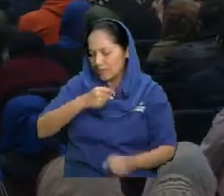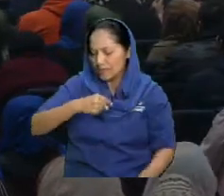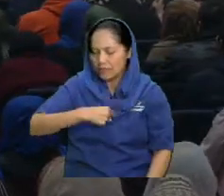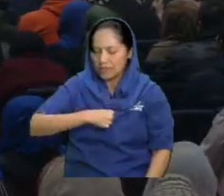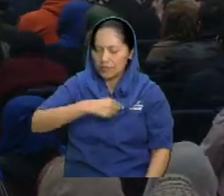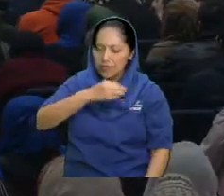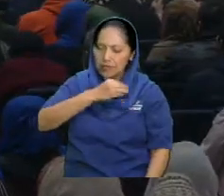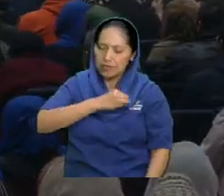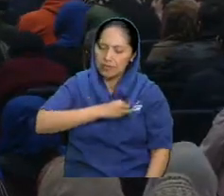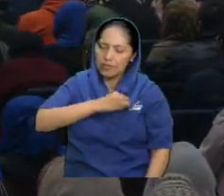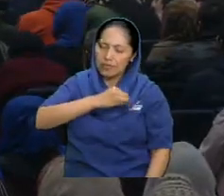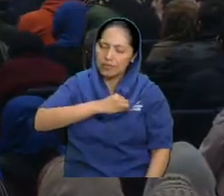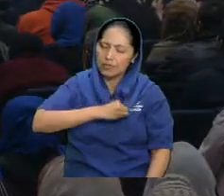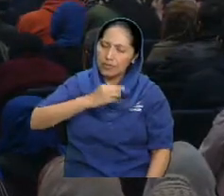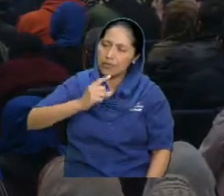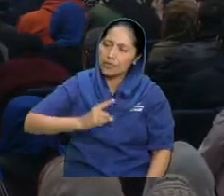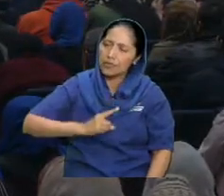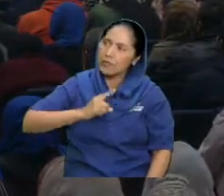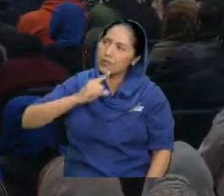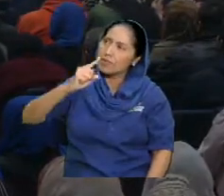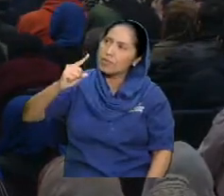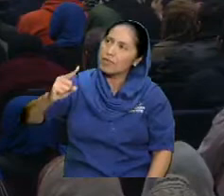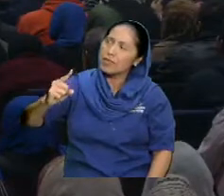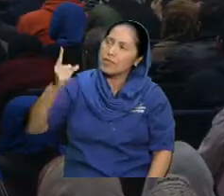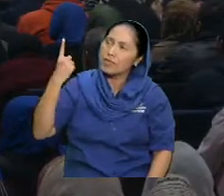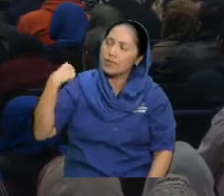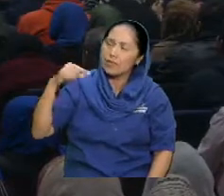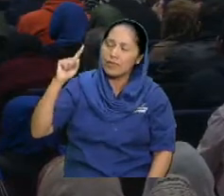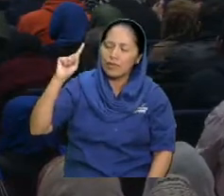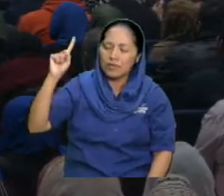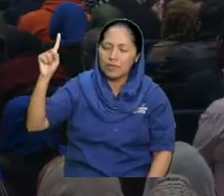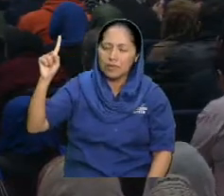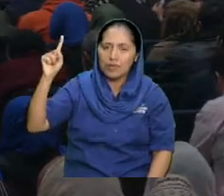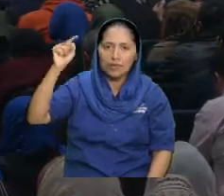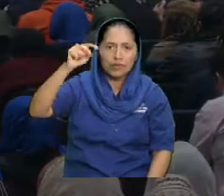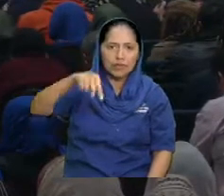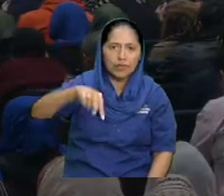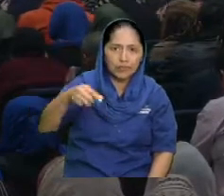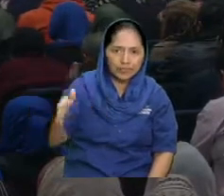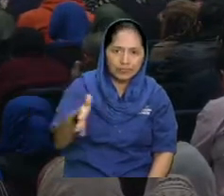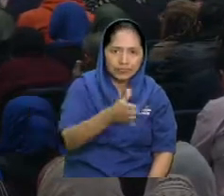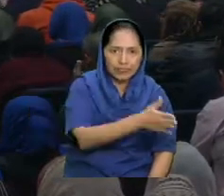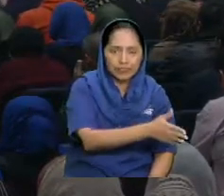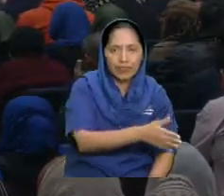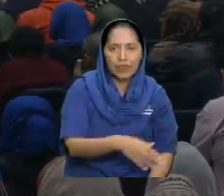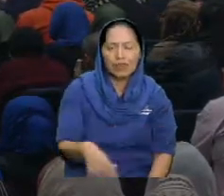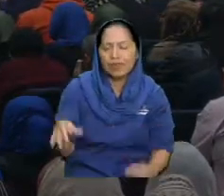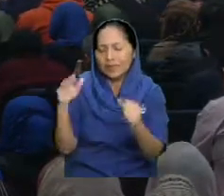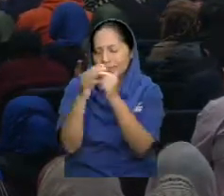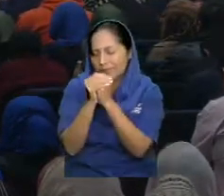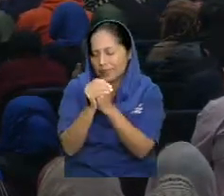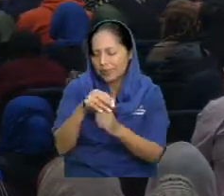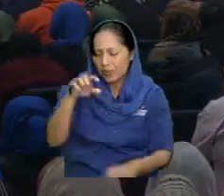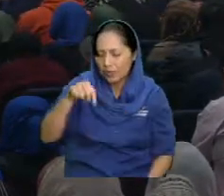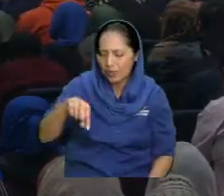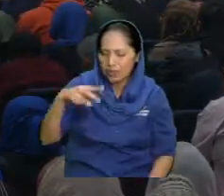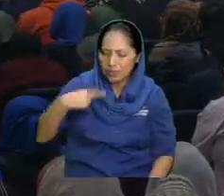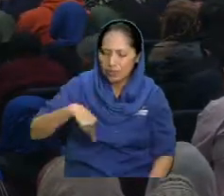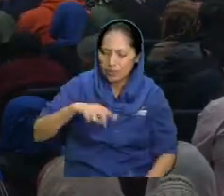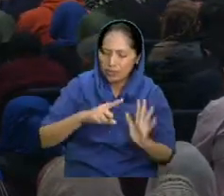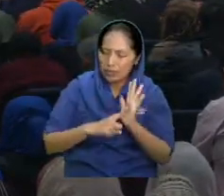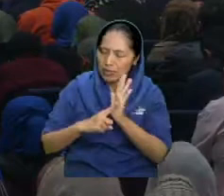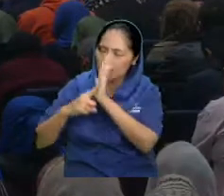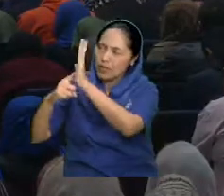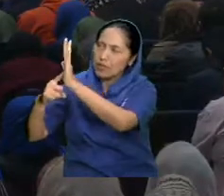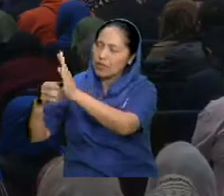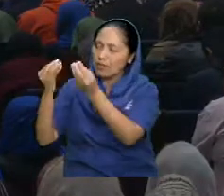Gracias, papá. Hoy nos presentamos delante de ti con necesidad y